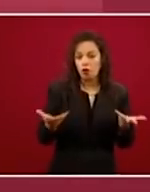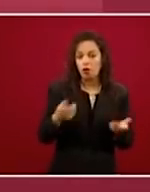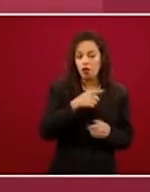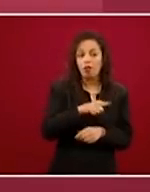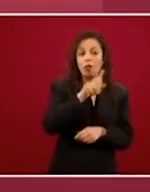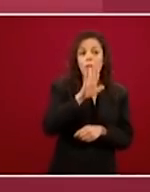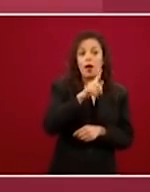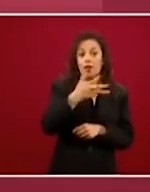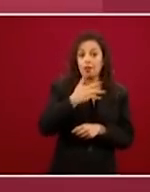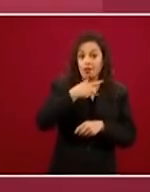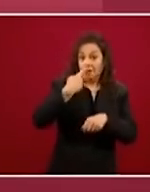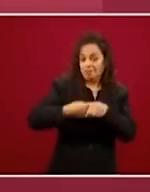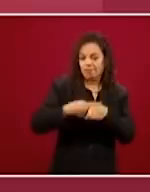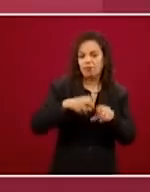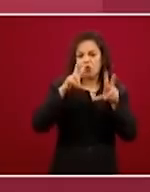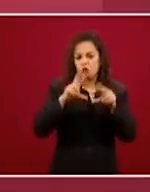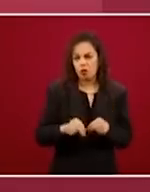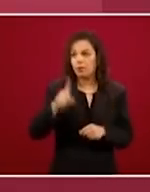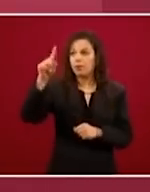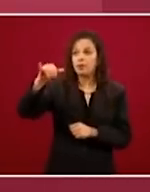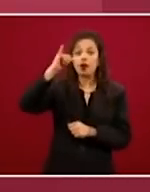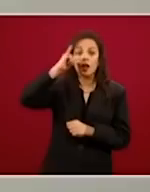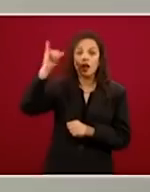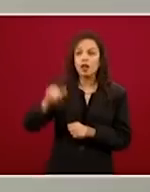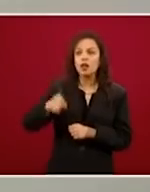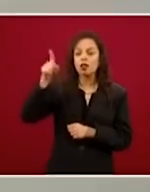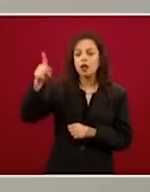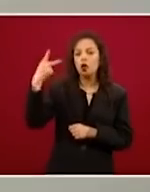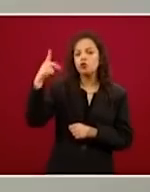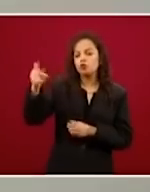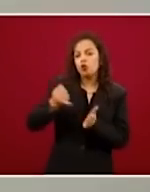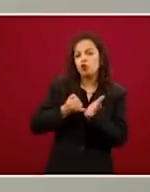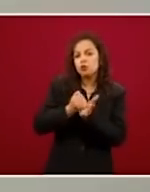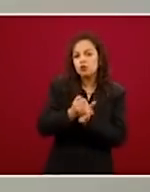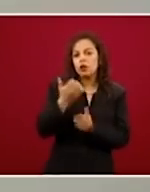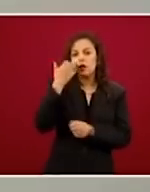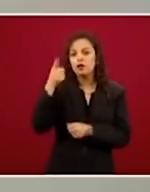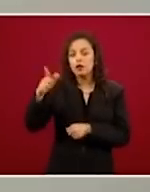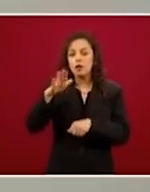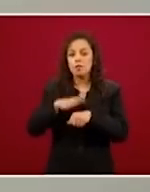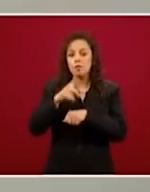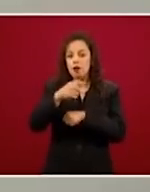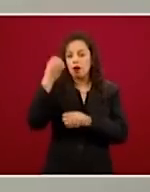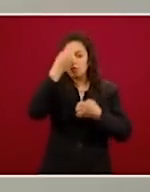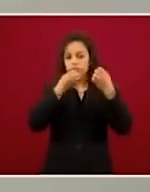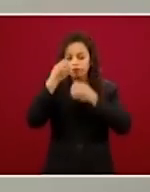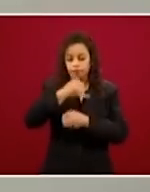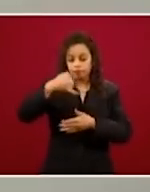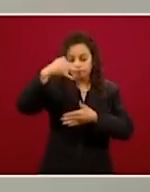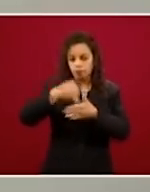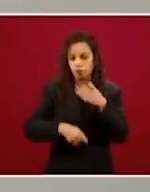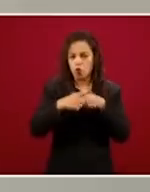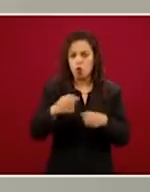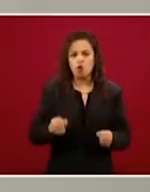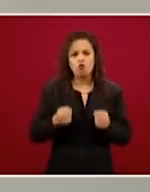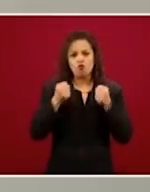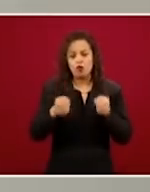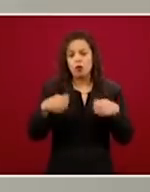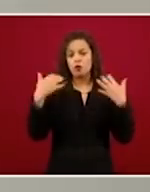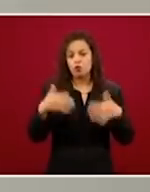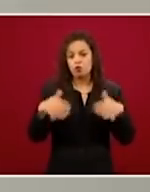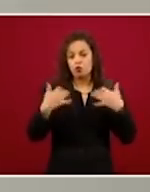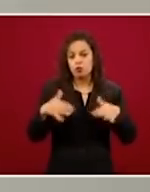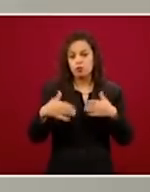de manera soberana tener un protocolo extremadamente intensivo que no tiene ningún país de europa que no tiene